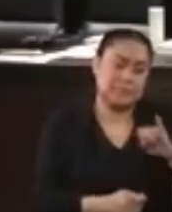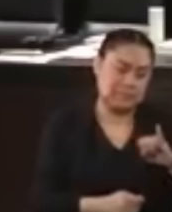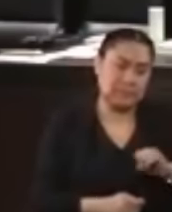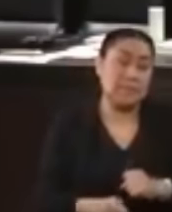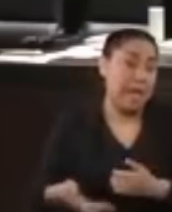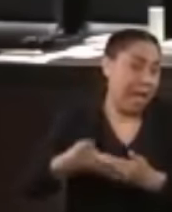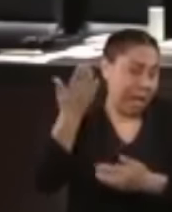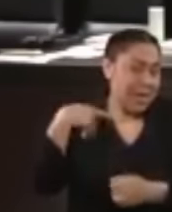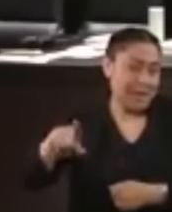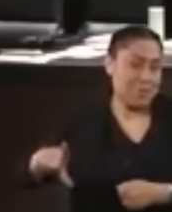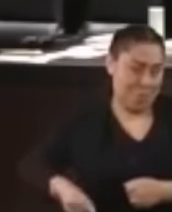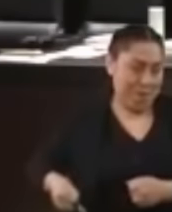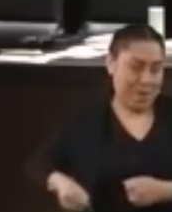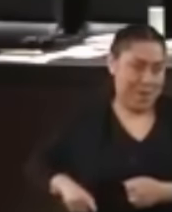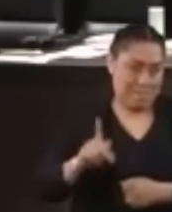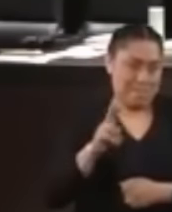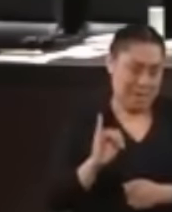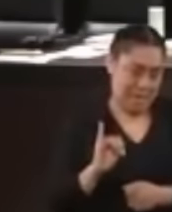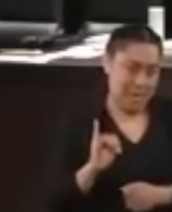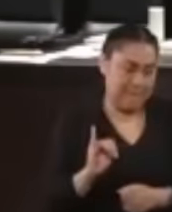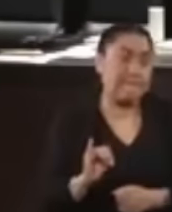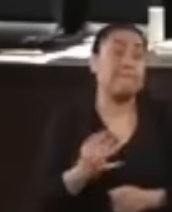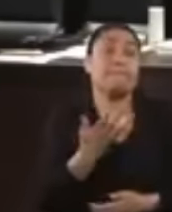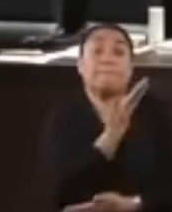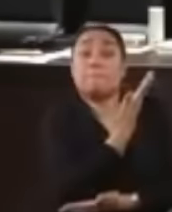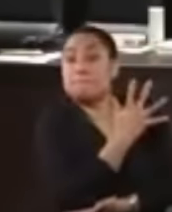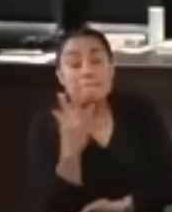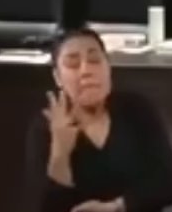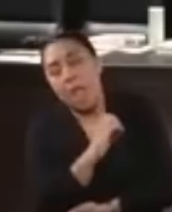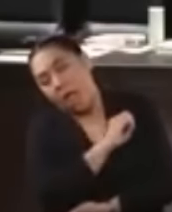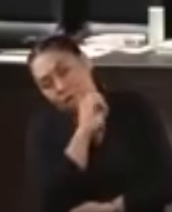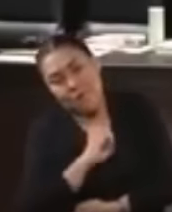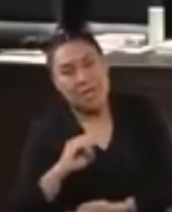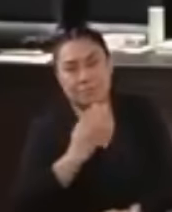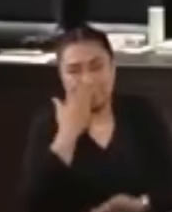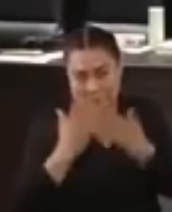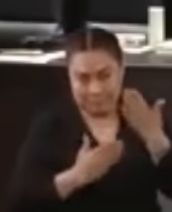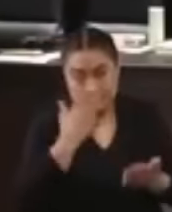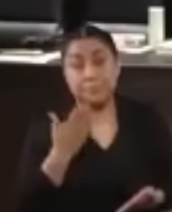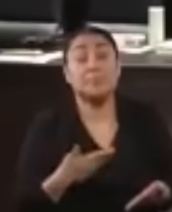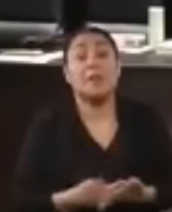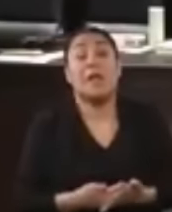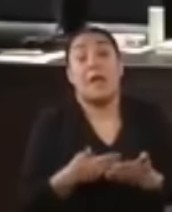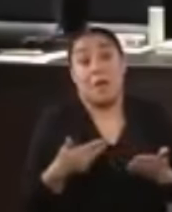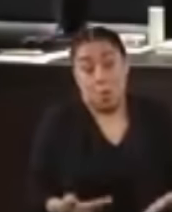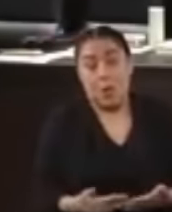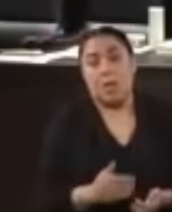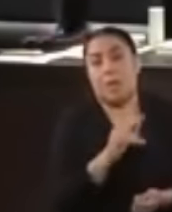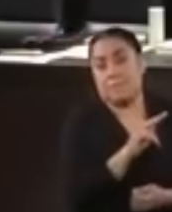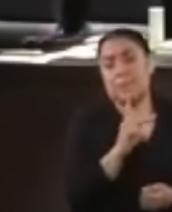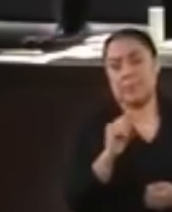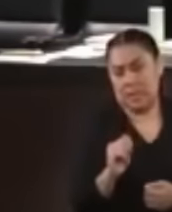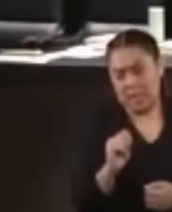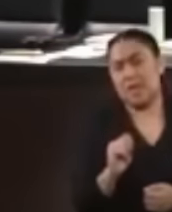que gobernaba y entonces el preescolar se volvió obligatorio. Ahora el PT